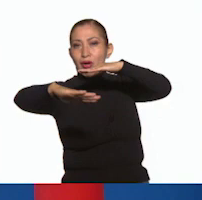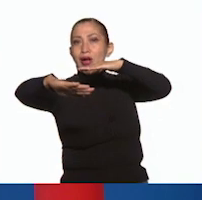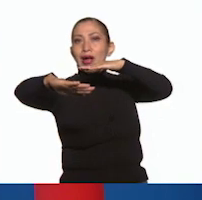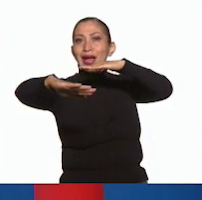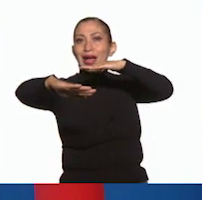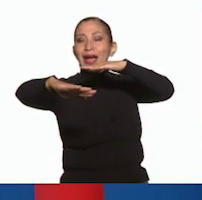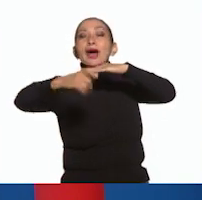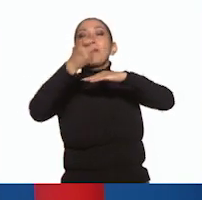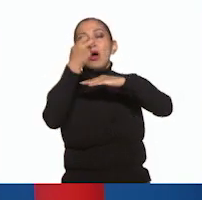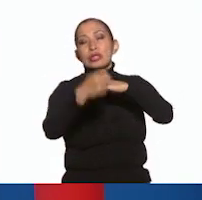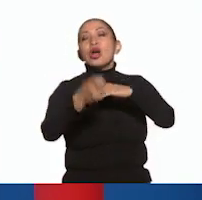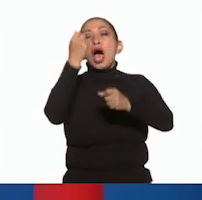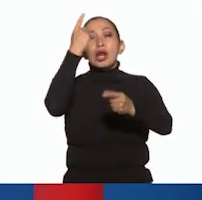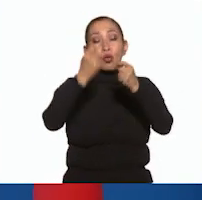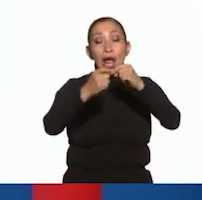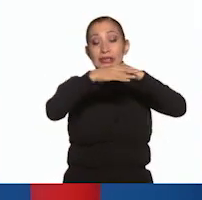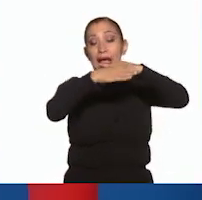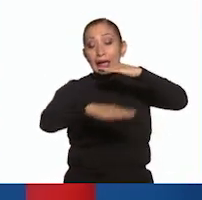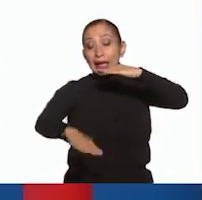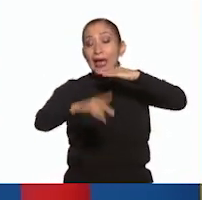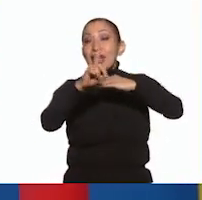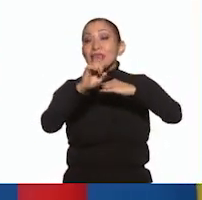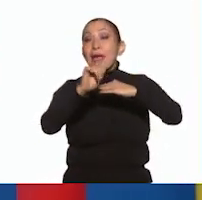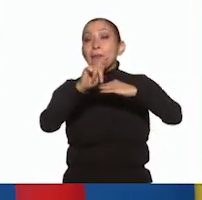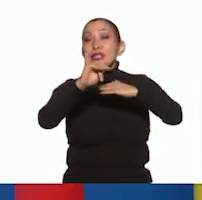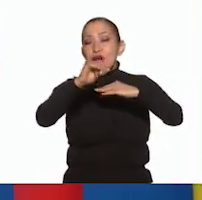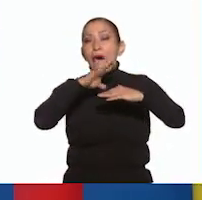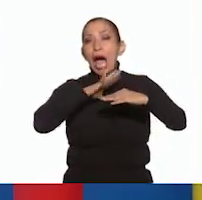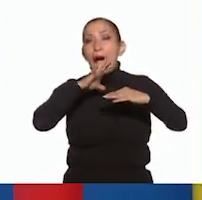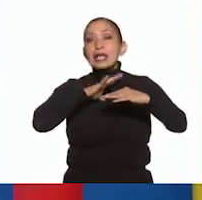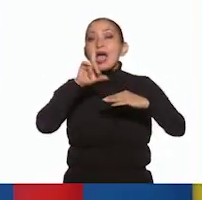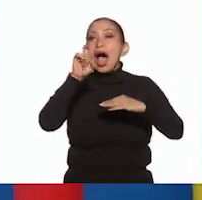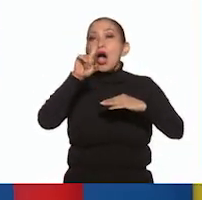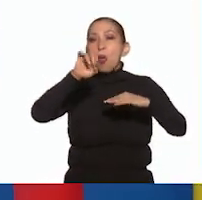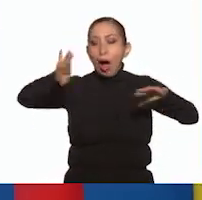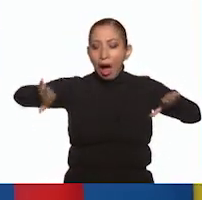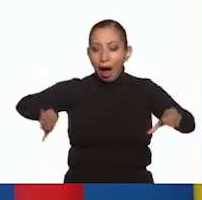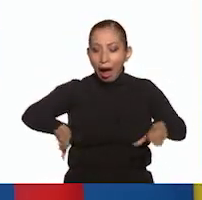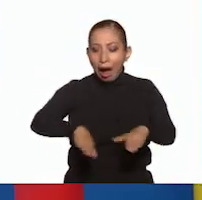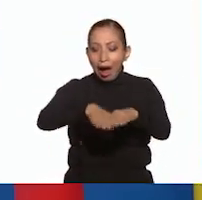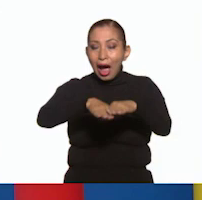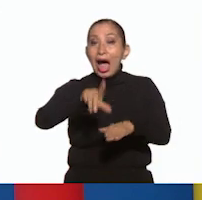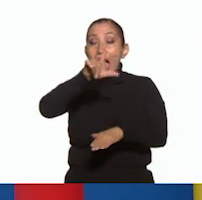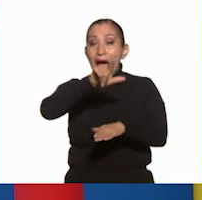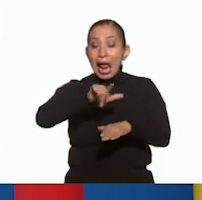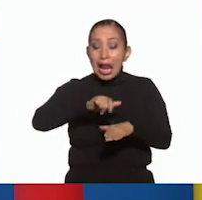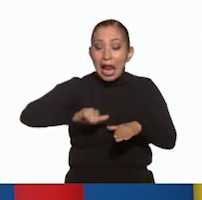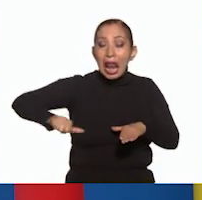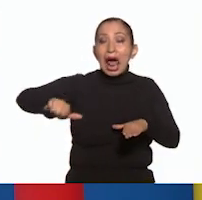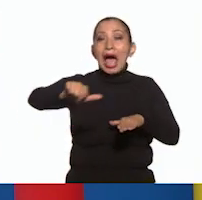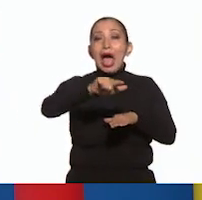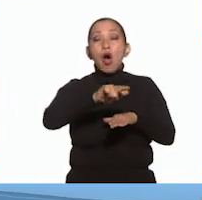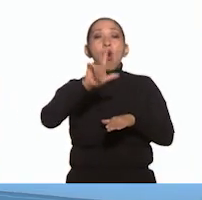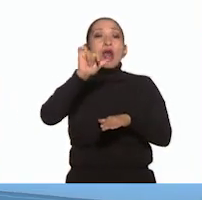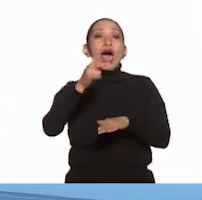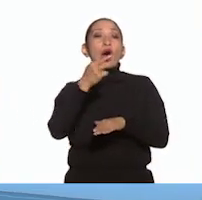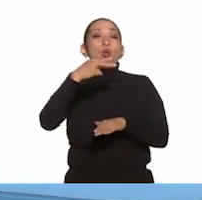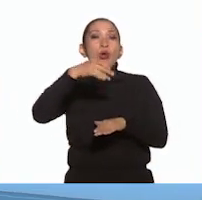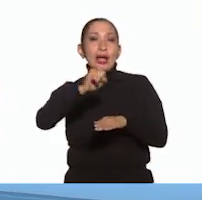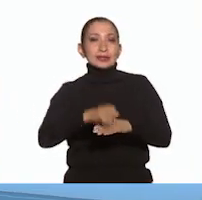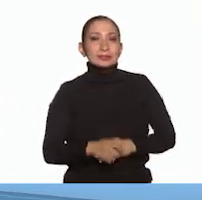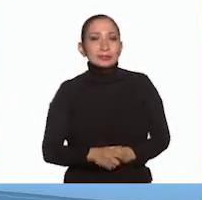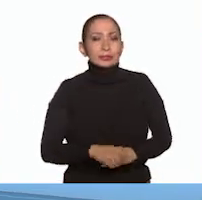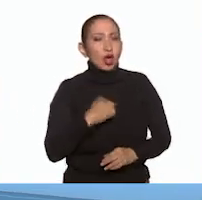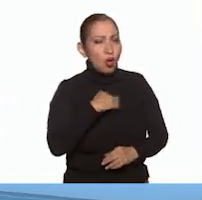rodean. Por eso, algunas depresiones están ocupadas por agua y forman lagos o lagunas. Y maestra,